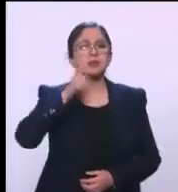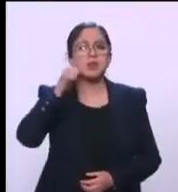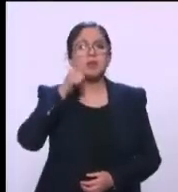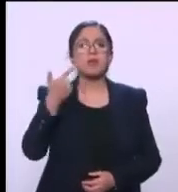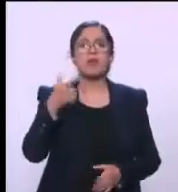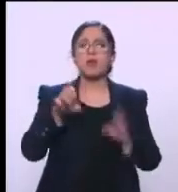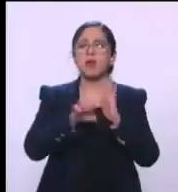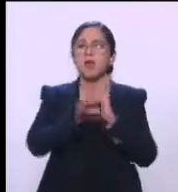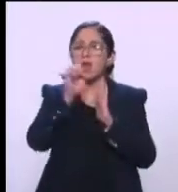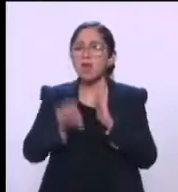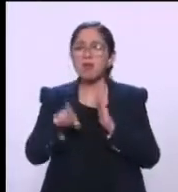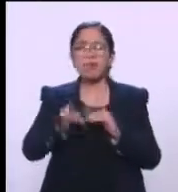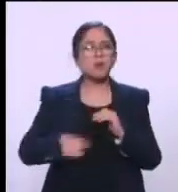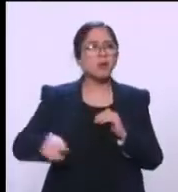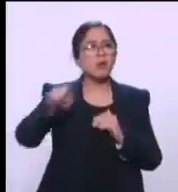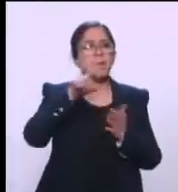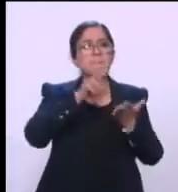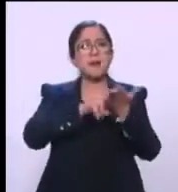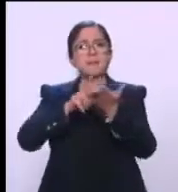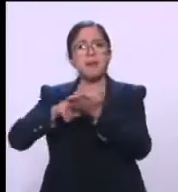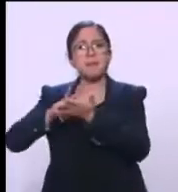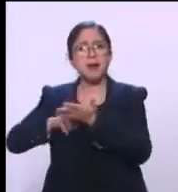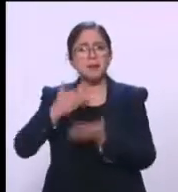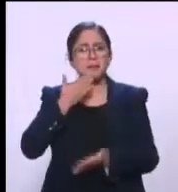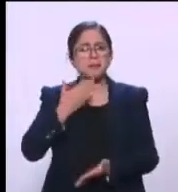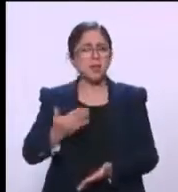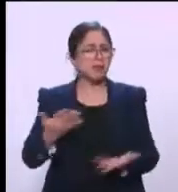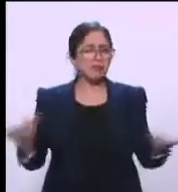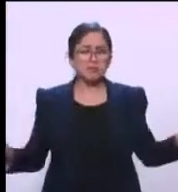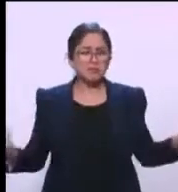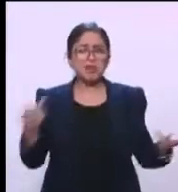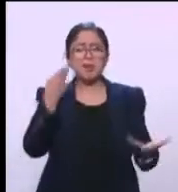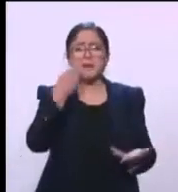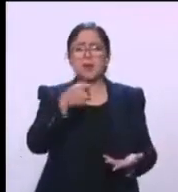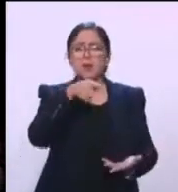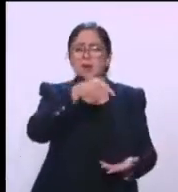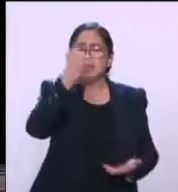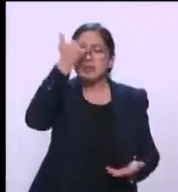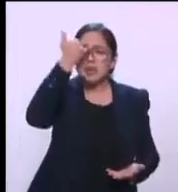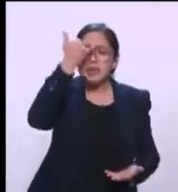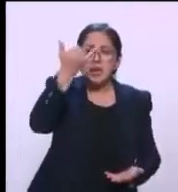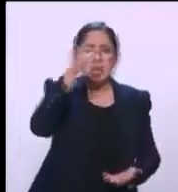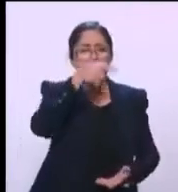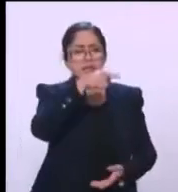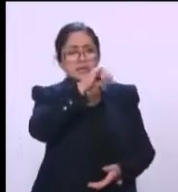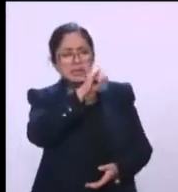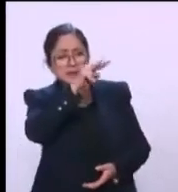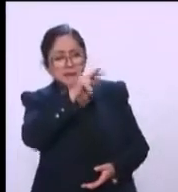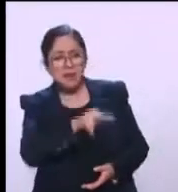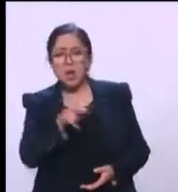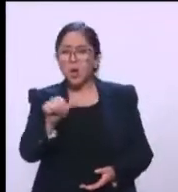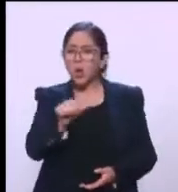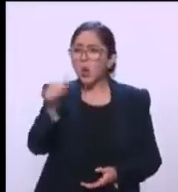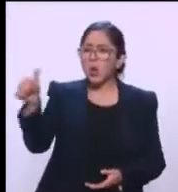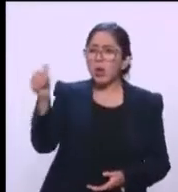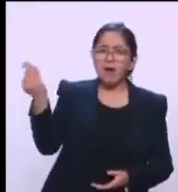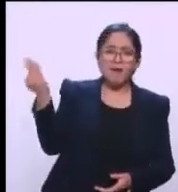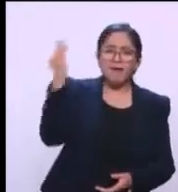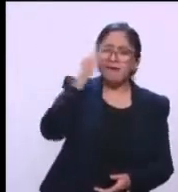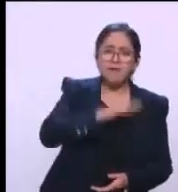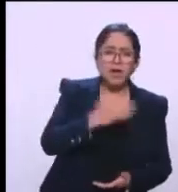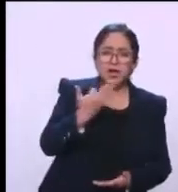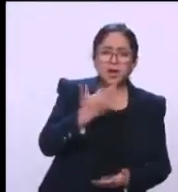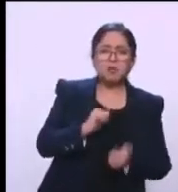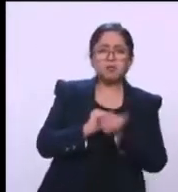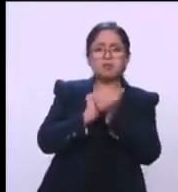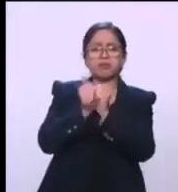vale todo, pero ese relativismo en términos epistemológicos de qué es verdadero y falso ha llevado a un relativismo